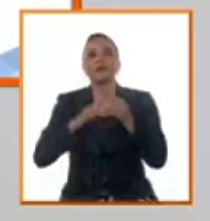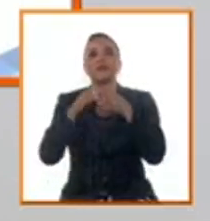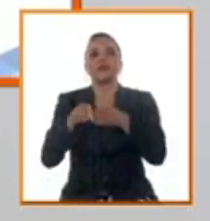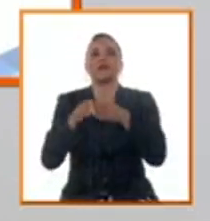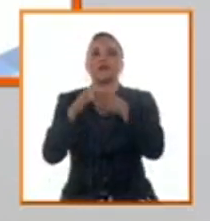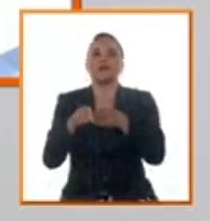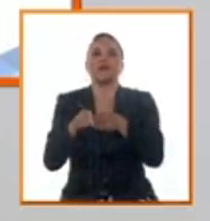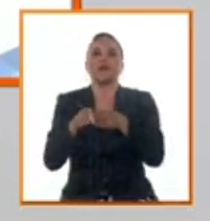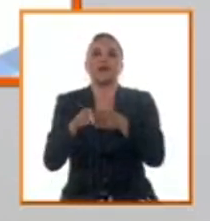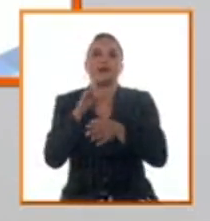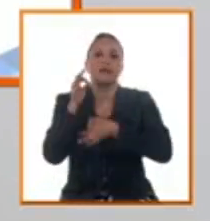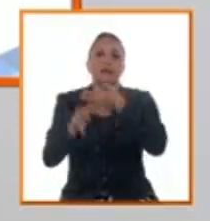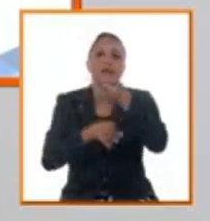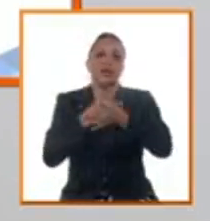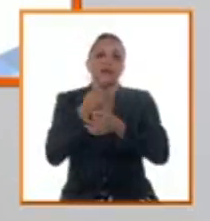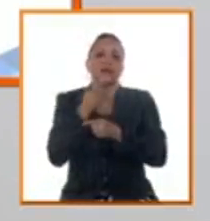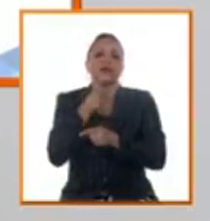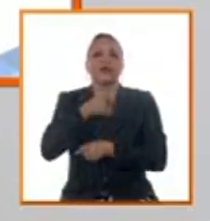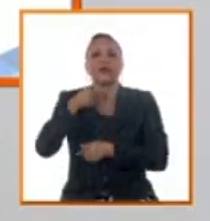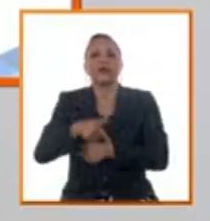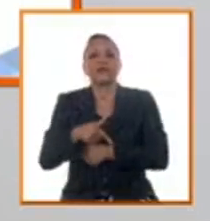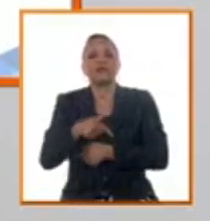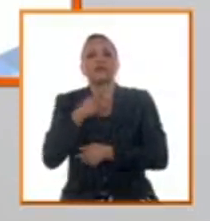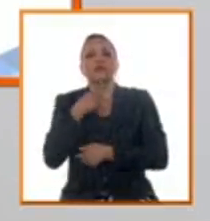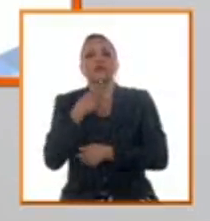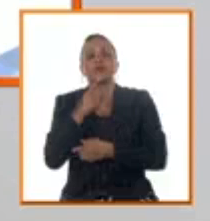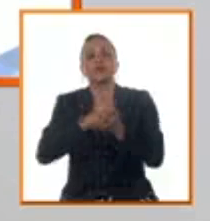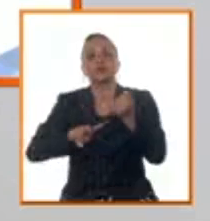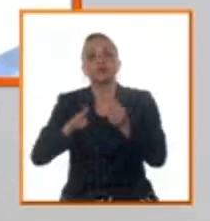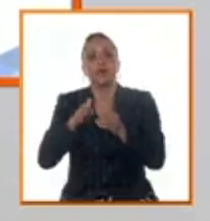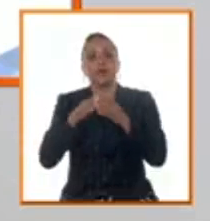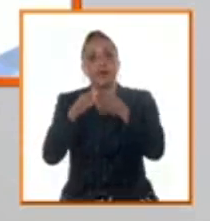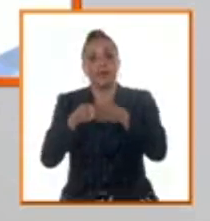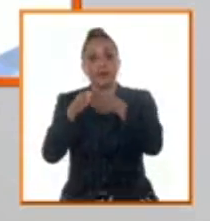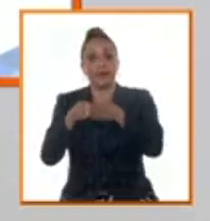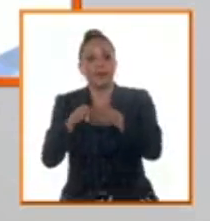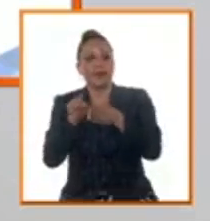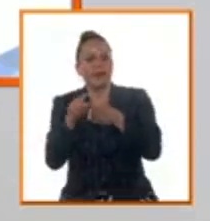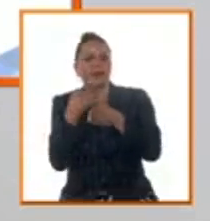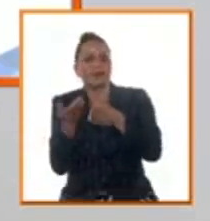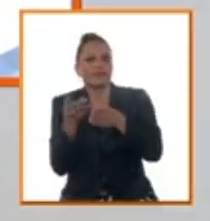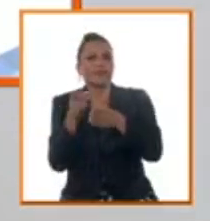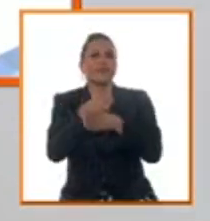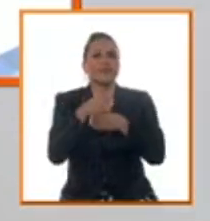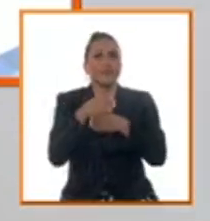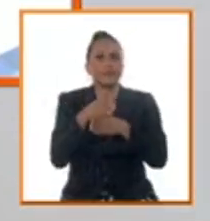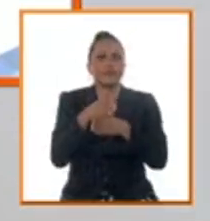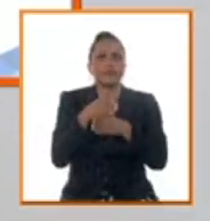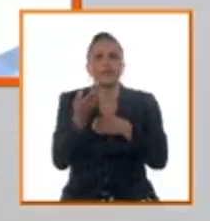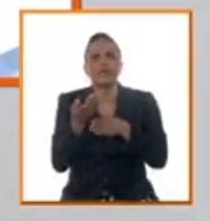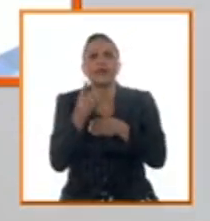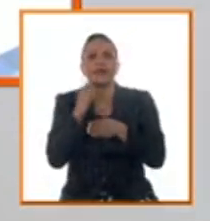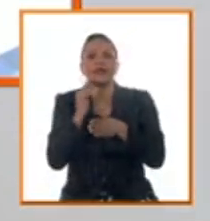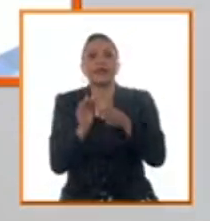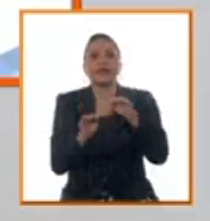Solo resaltar, en el caso de la provincia de Granma, la diferencia que existe entre el máximo histórico registrado